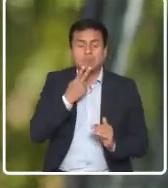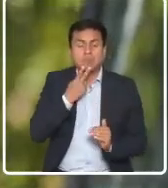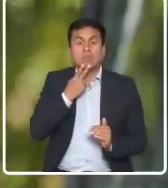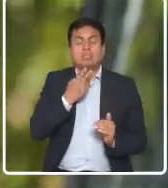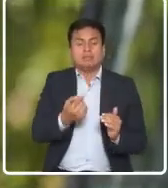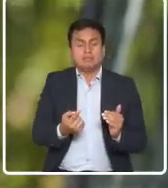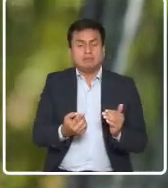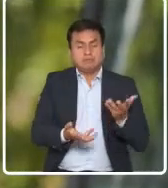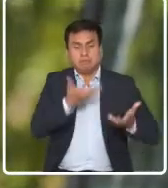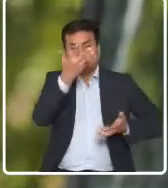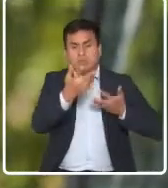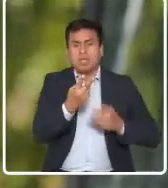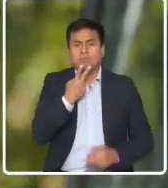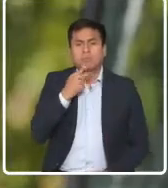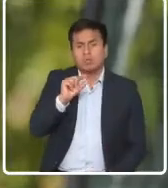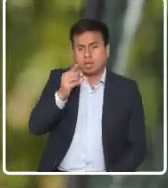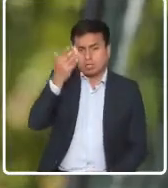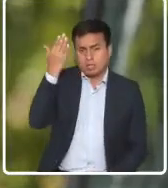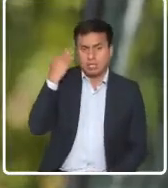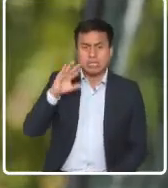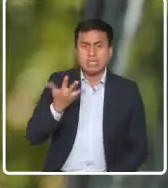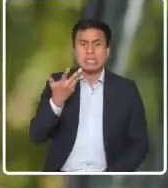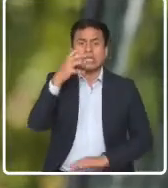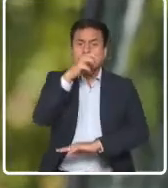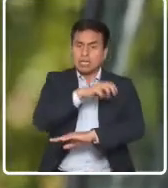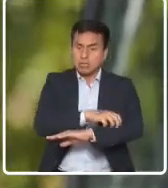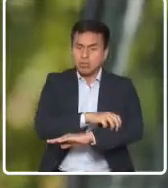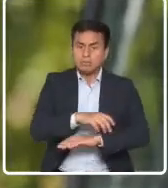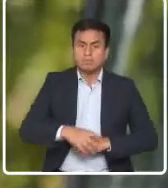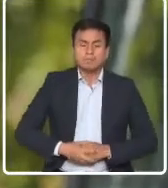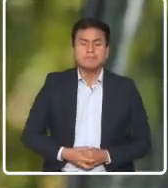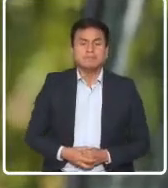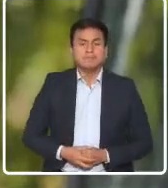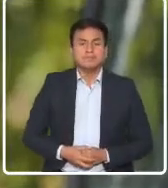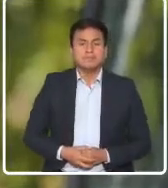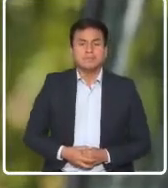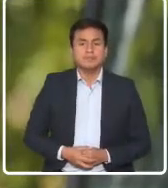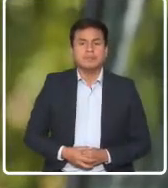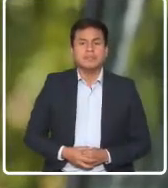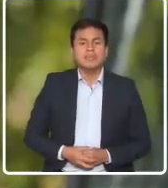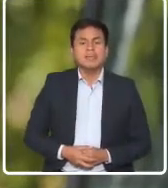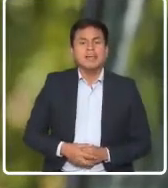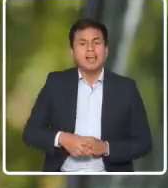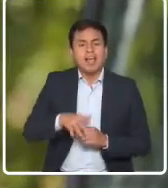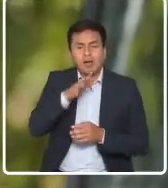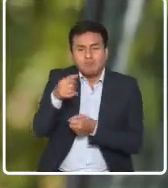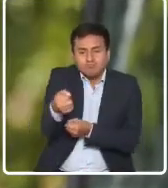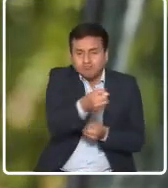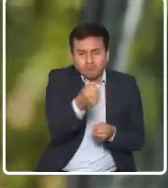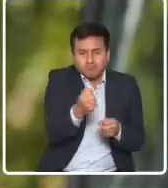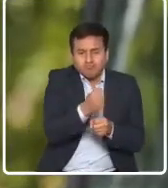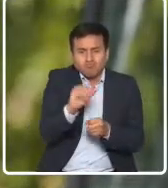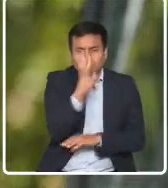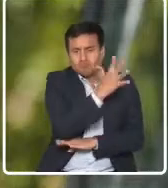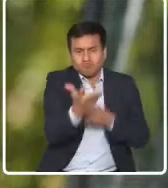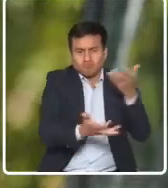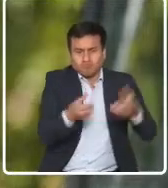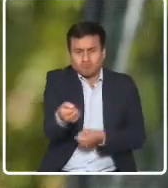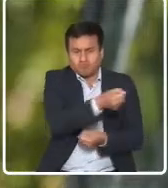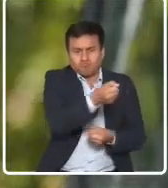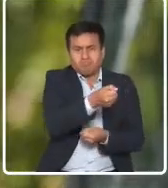vidas, como hemos visto recién en la Quinta Región. Ser brigadista, en la mayor parte de los